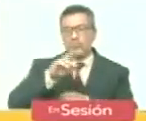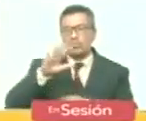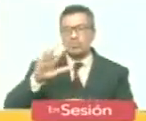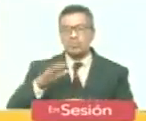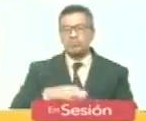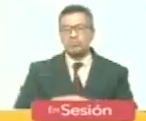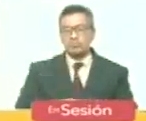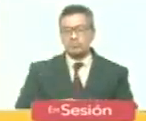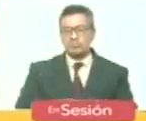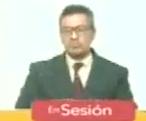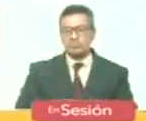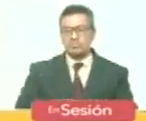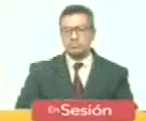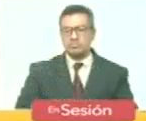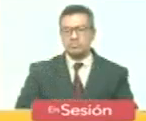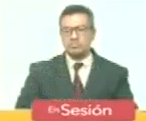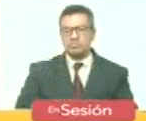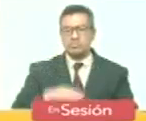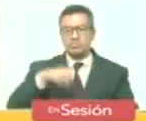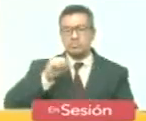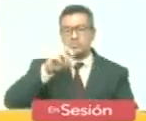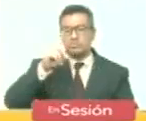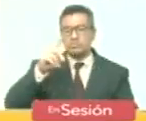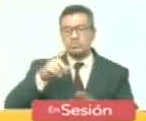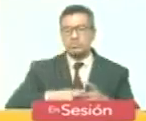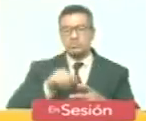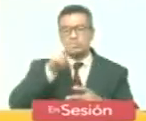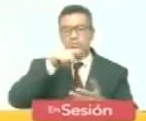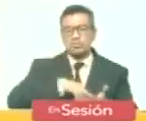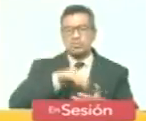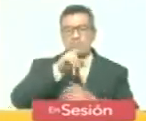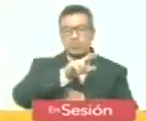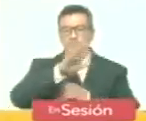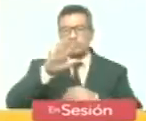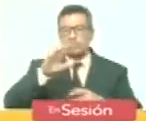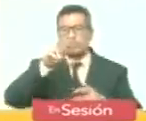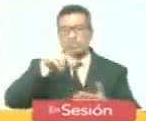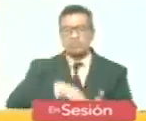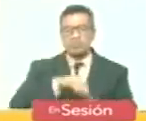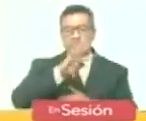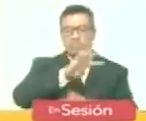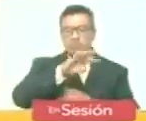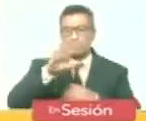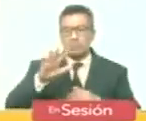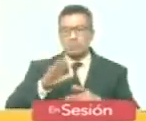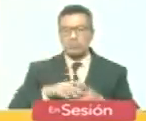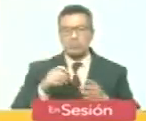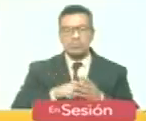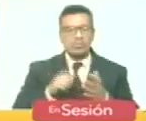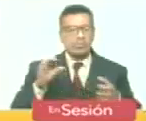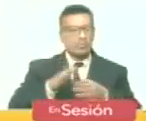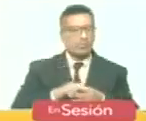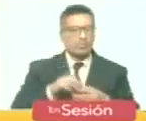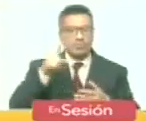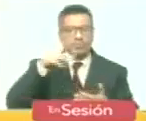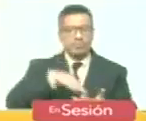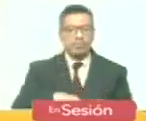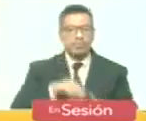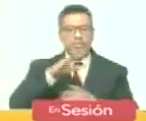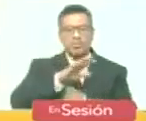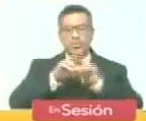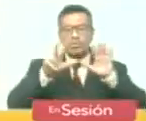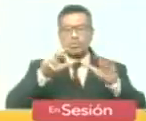1935-1945. El trienio Adeco, 45-48. Y el punto fijo, una parte,